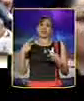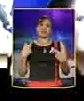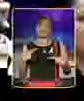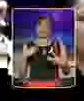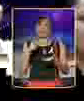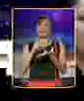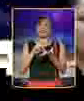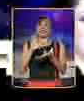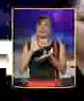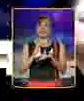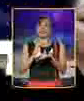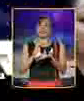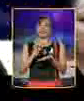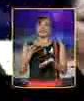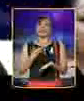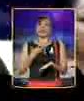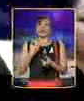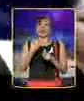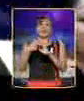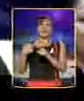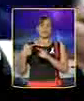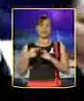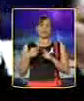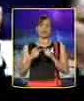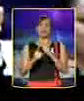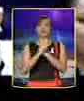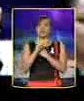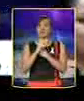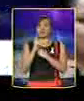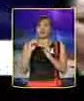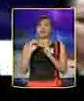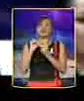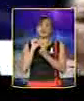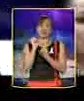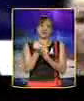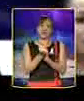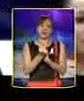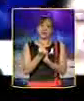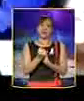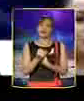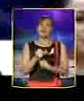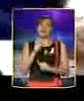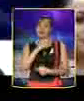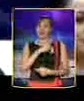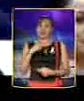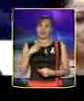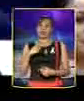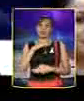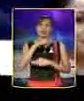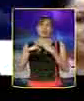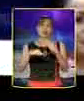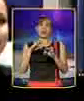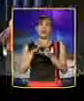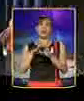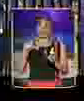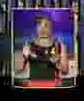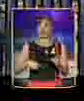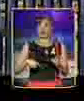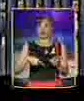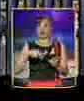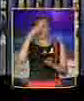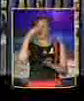personas con discapacidad enfrentar su situación. Es un deber que tenemos como Estado